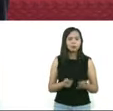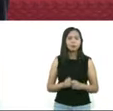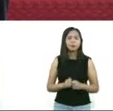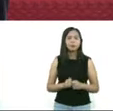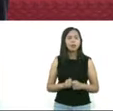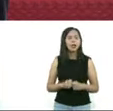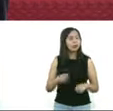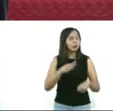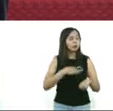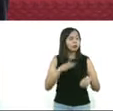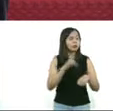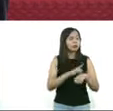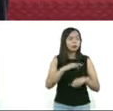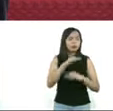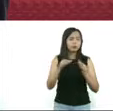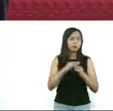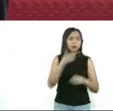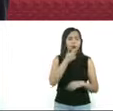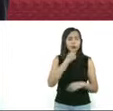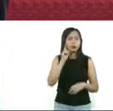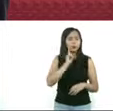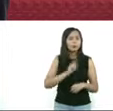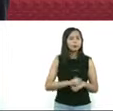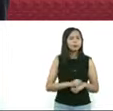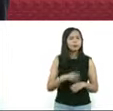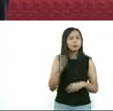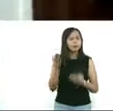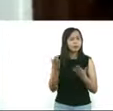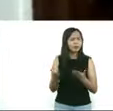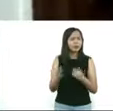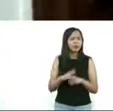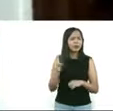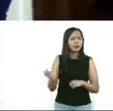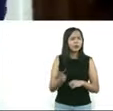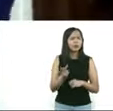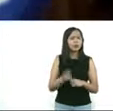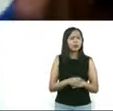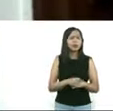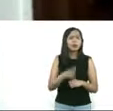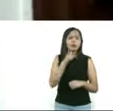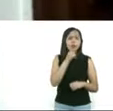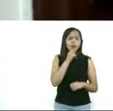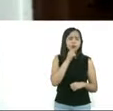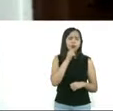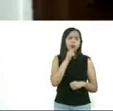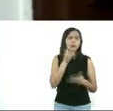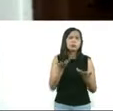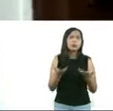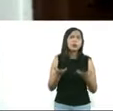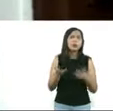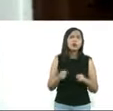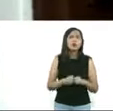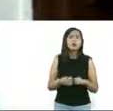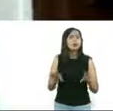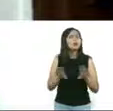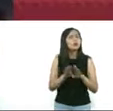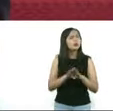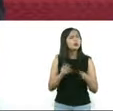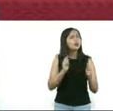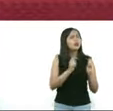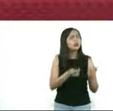Buenos días a todas y todos. Preguntarle, subsecretario, ¿cómo se define el número de elementos para un operativo de un evento de esta magnitud?